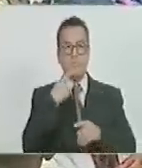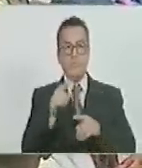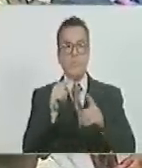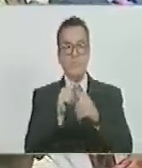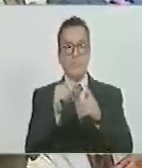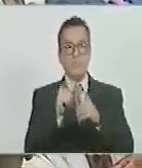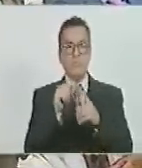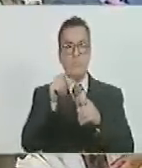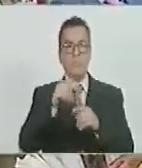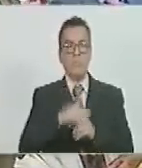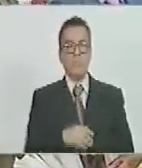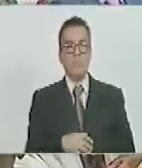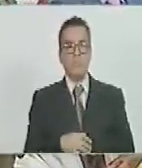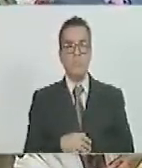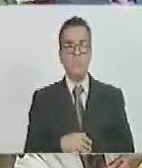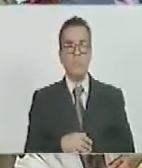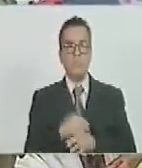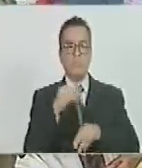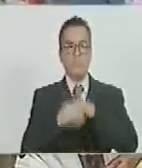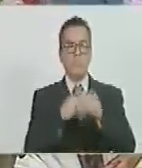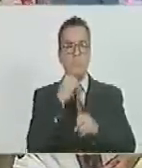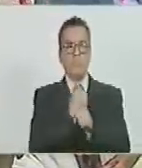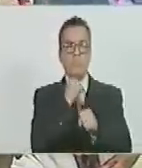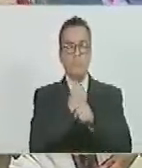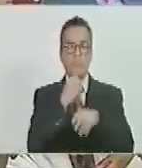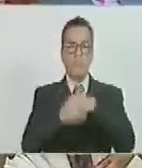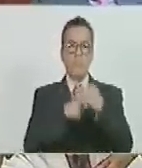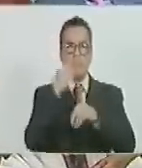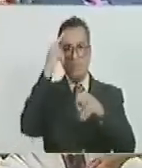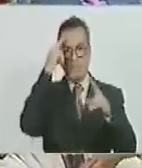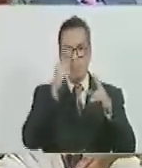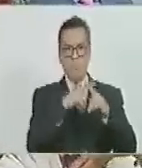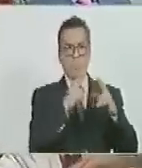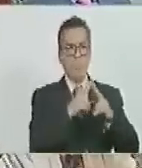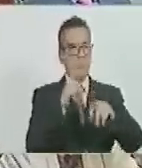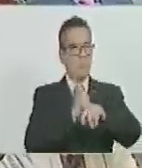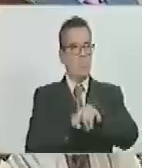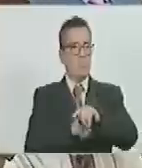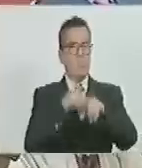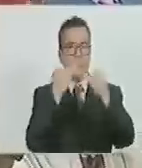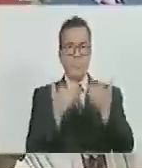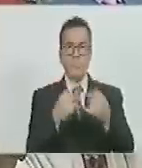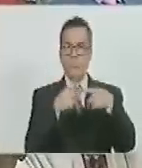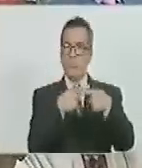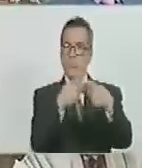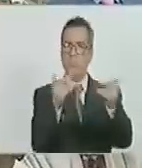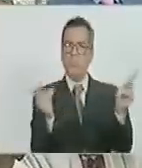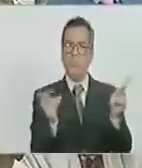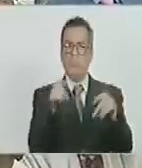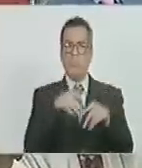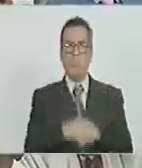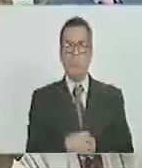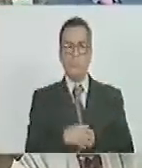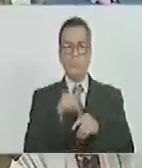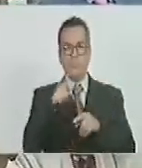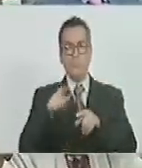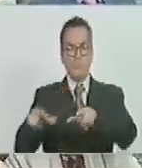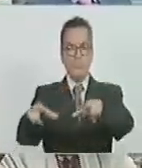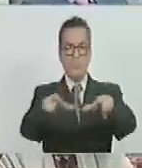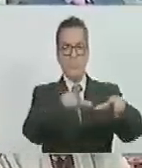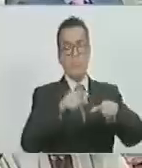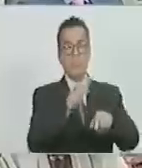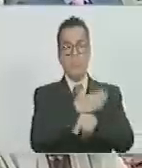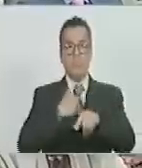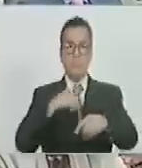derecho de palabra en función de hacer del conocimiento una situación que ya es pública y donde desde este espacio